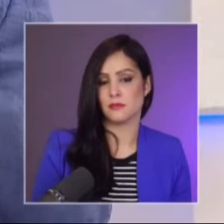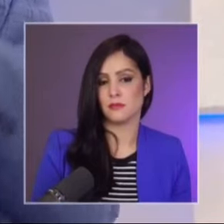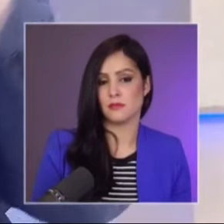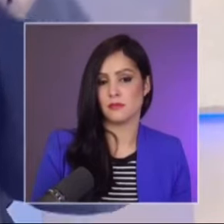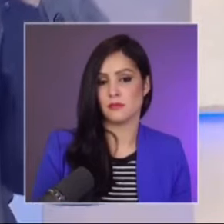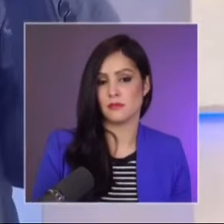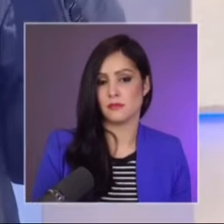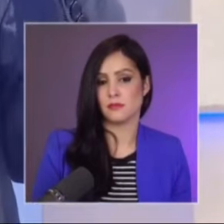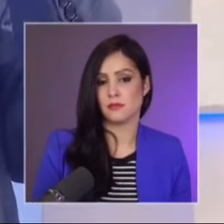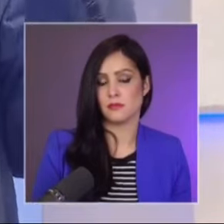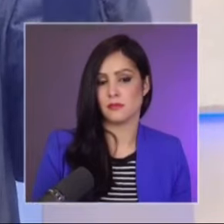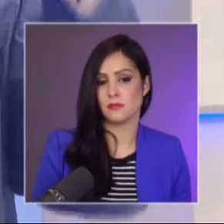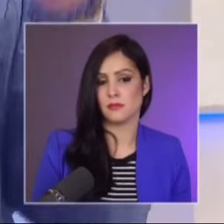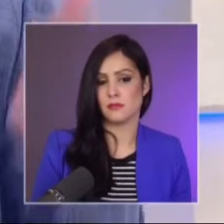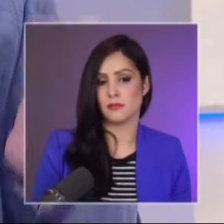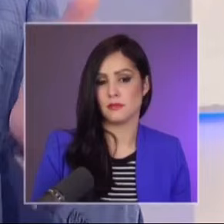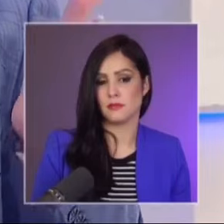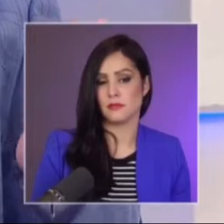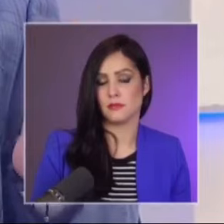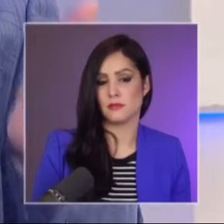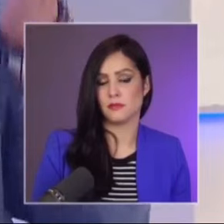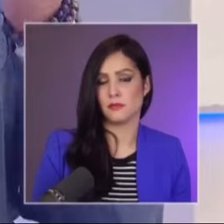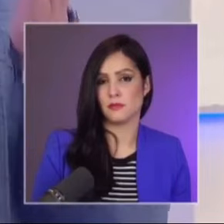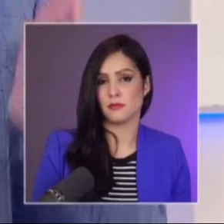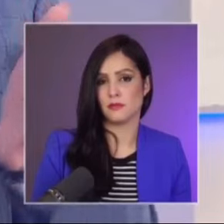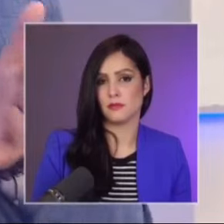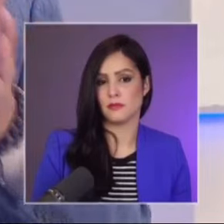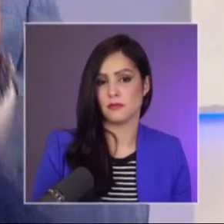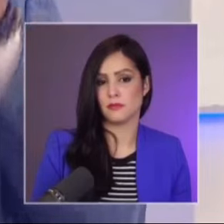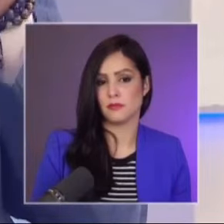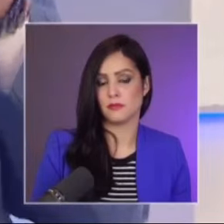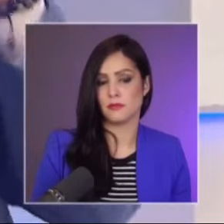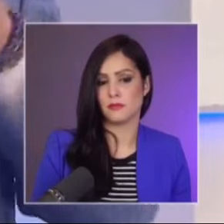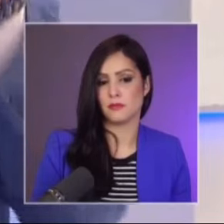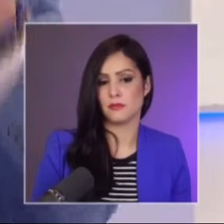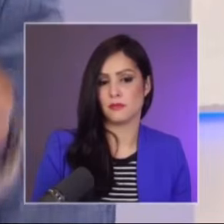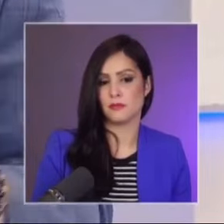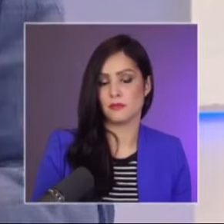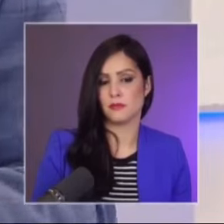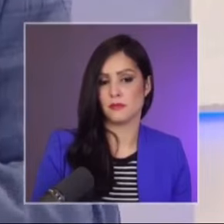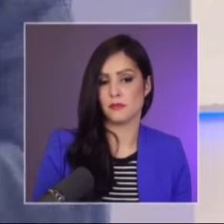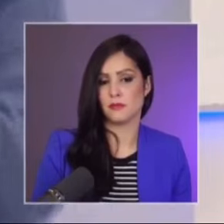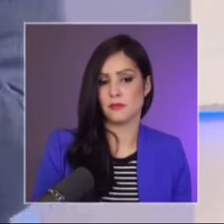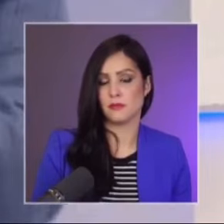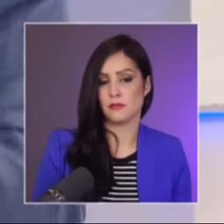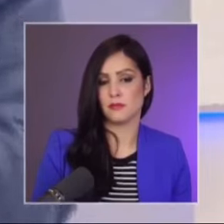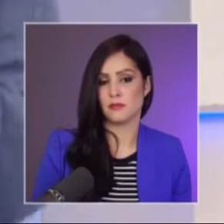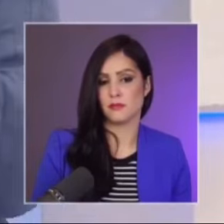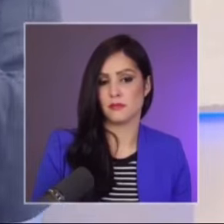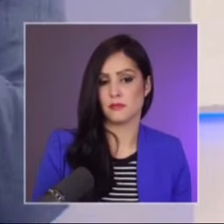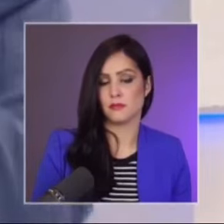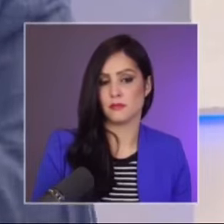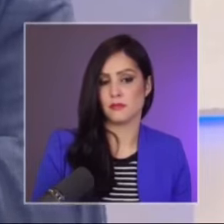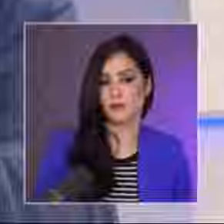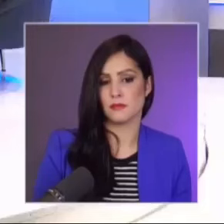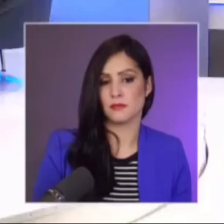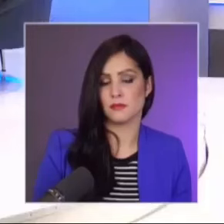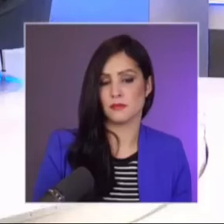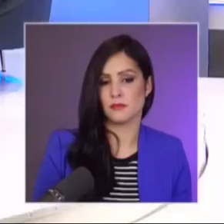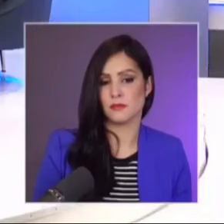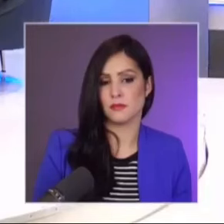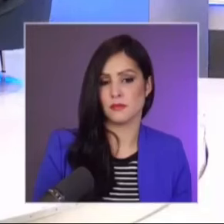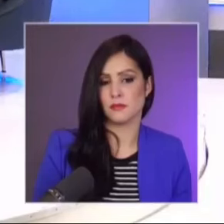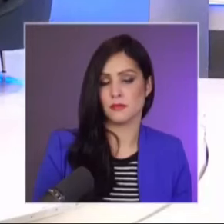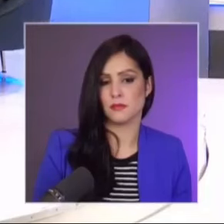con que en la con que en el historial de esta parcela se establezca que la misma surge posterior a la creación del